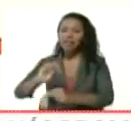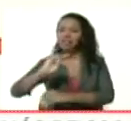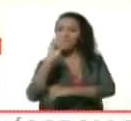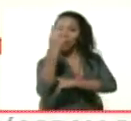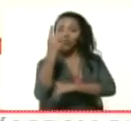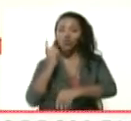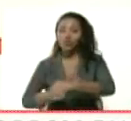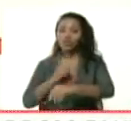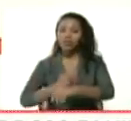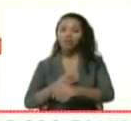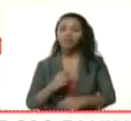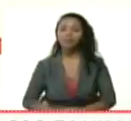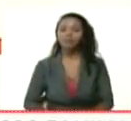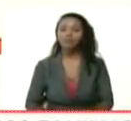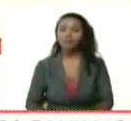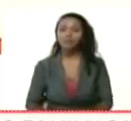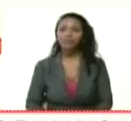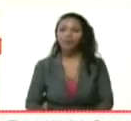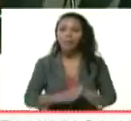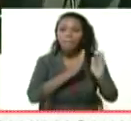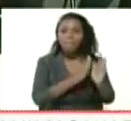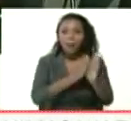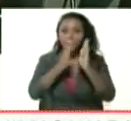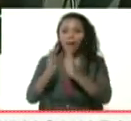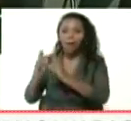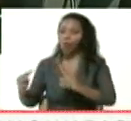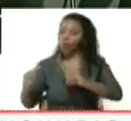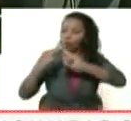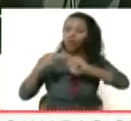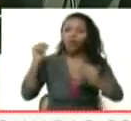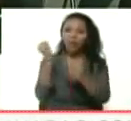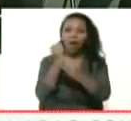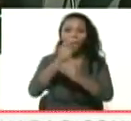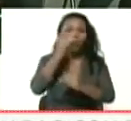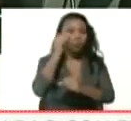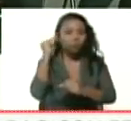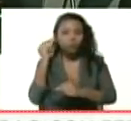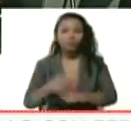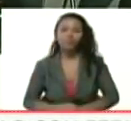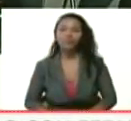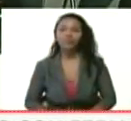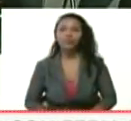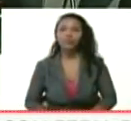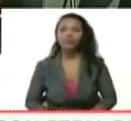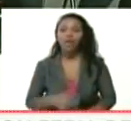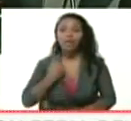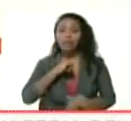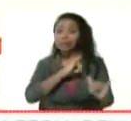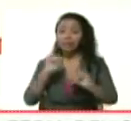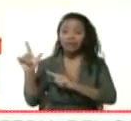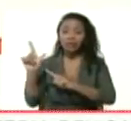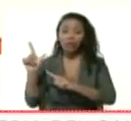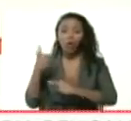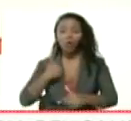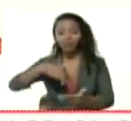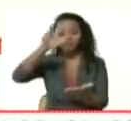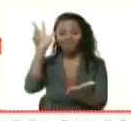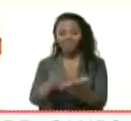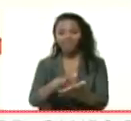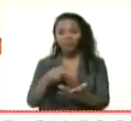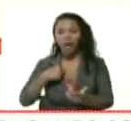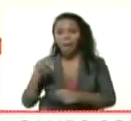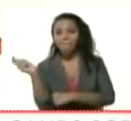edición del encuentro de trabajadores y trabajadores. Ya aprobamos inclusive para el